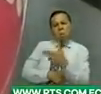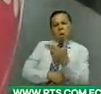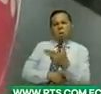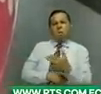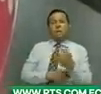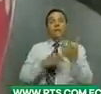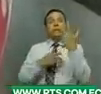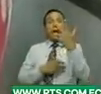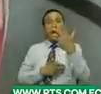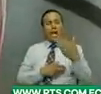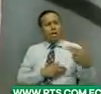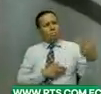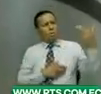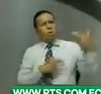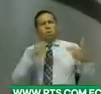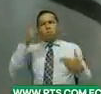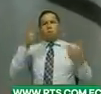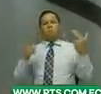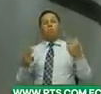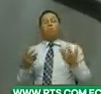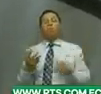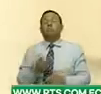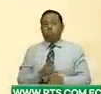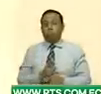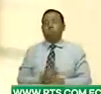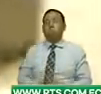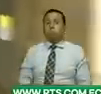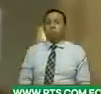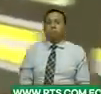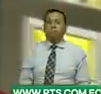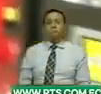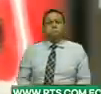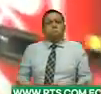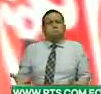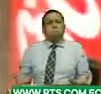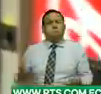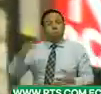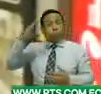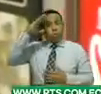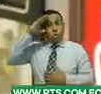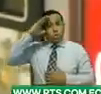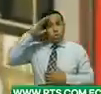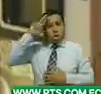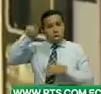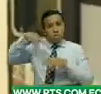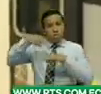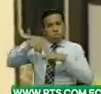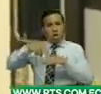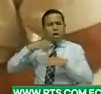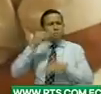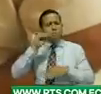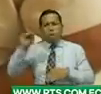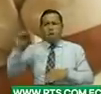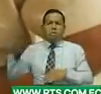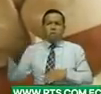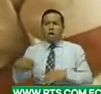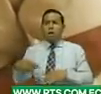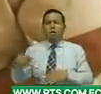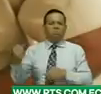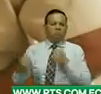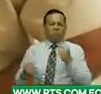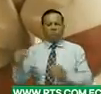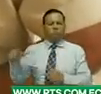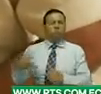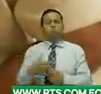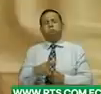la casa? Uno en la ventana y otro está en el vehículo. El operativo que ejecutó la Policía Nacional inmediatamente terminó con la captura de un sujeto